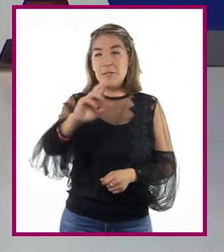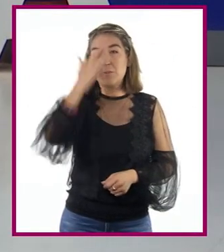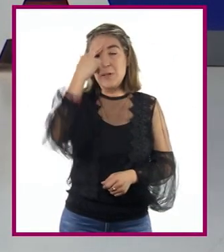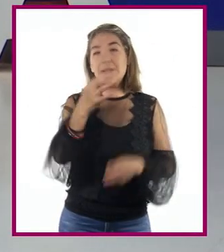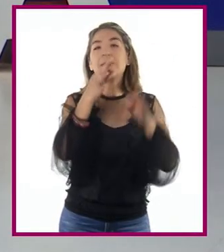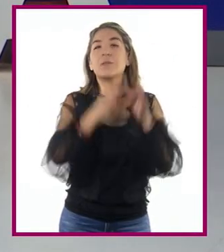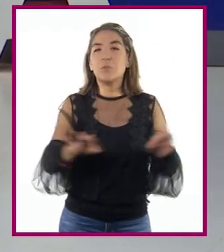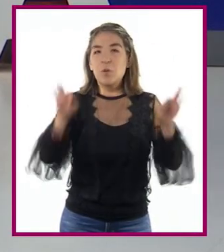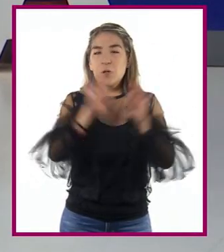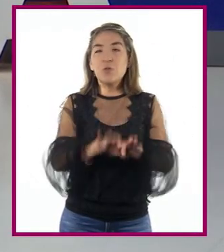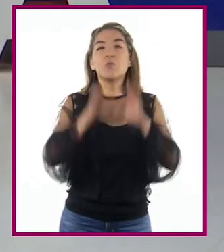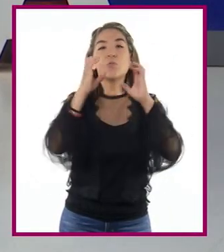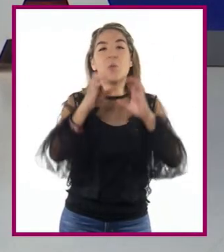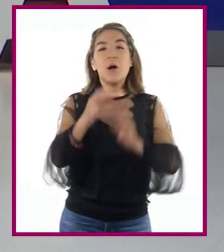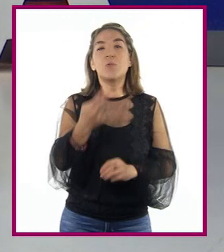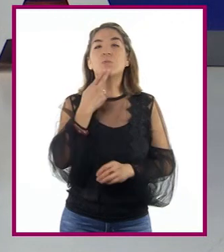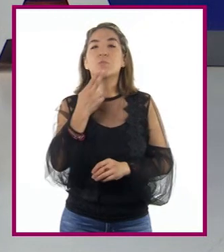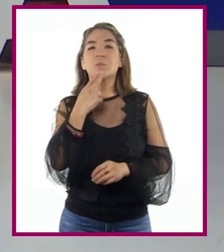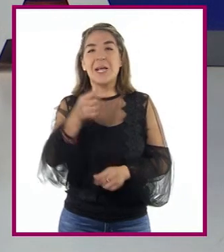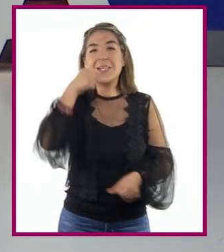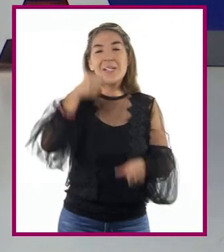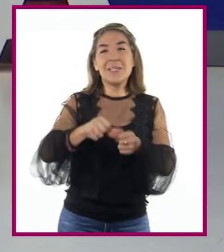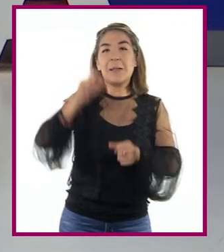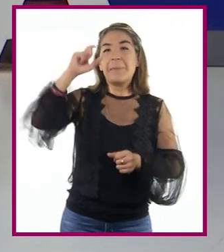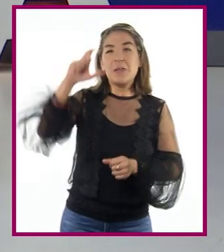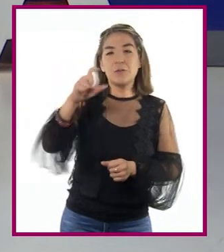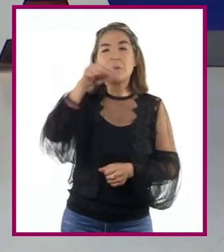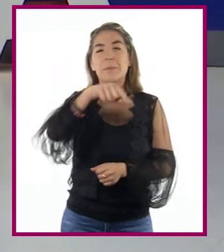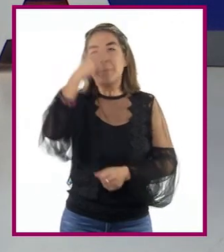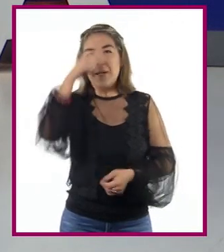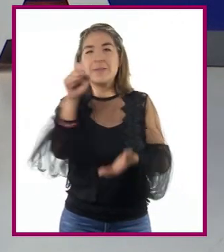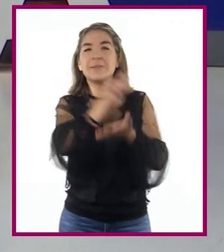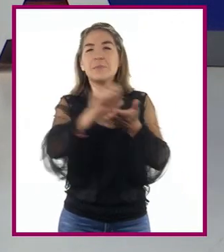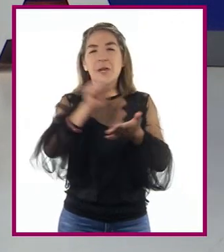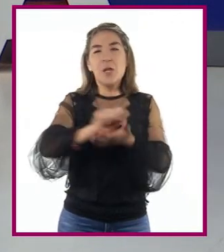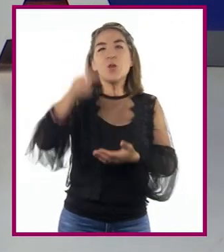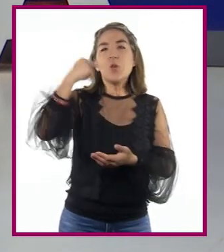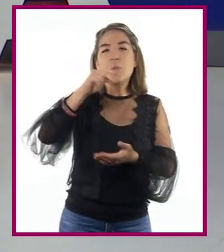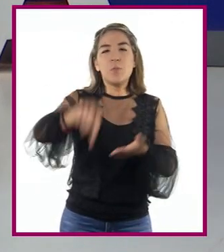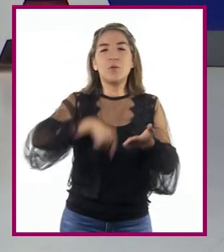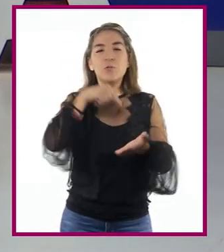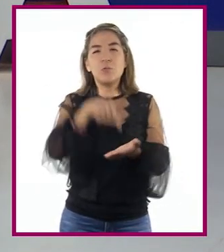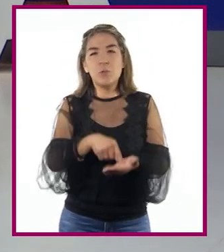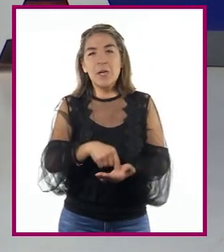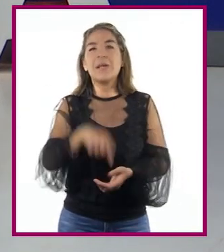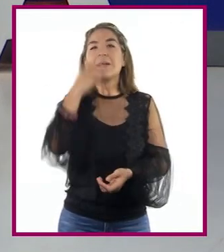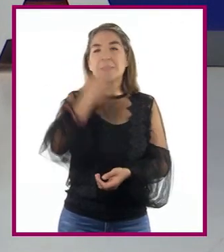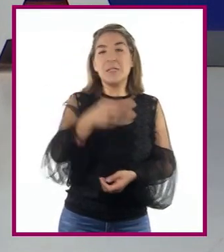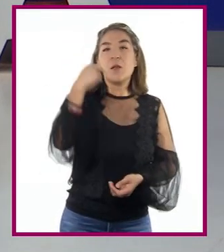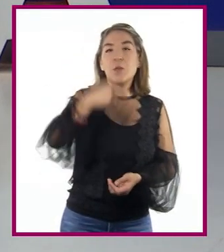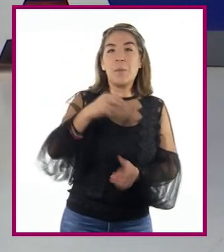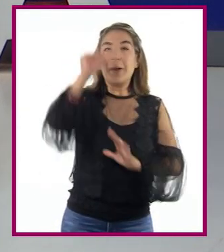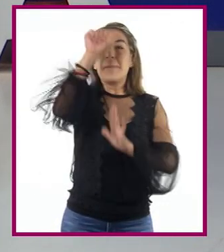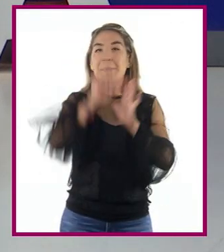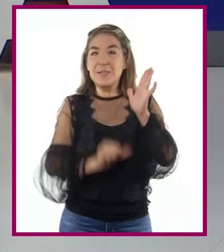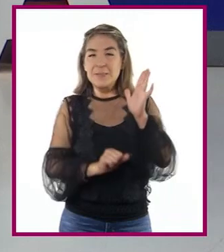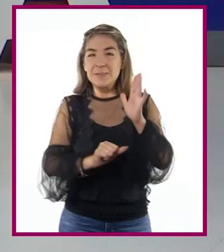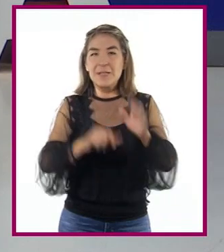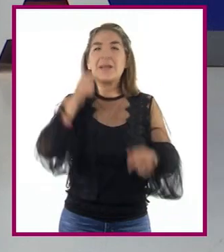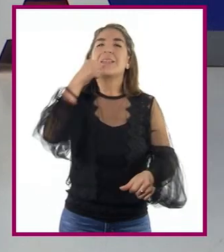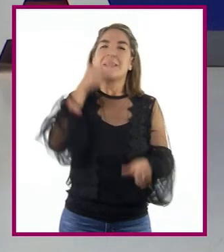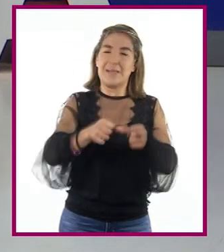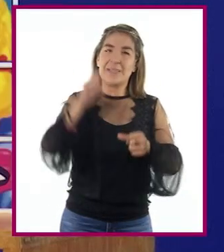importante cuidar el uso de mayúsculas al escribir el nombre de su localidad y que el nombre del mes se escribe